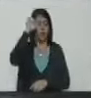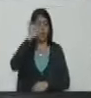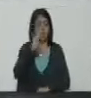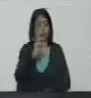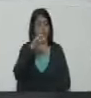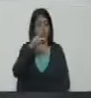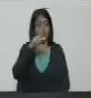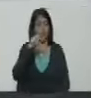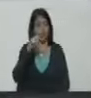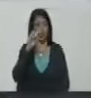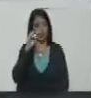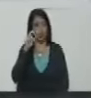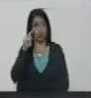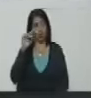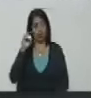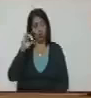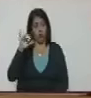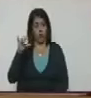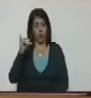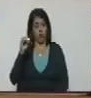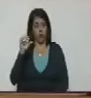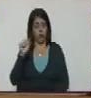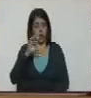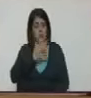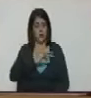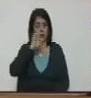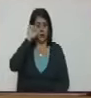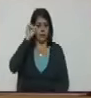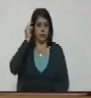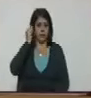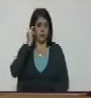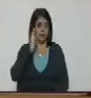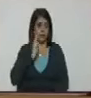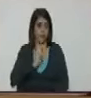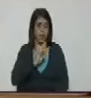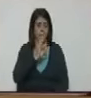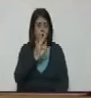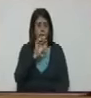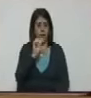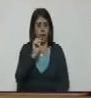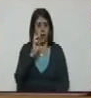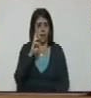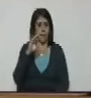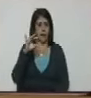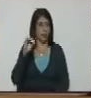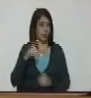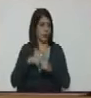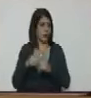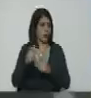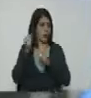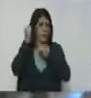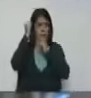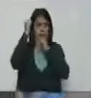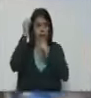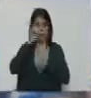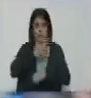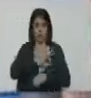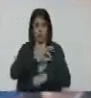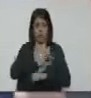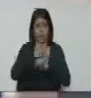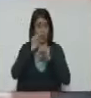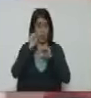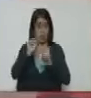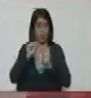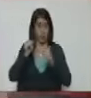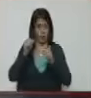Sucre, la Comuna Socialista Simón Bolívar, la Comuna Socialista Fabricio Ojeda, la Comuna Victoria Socialista, la